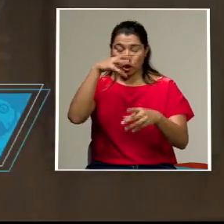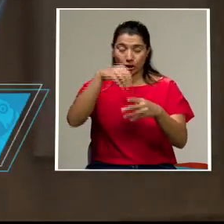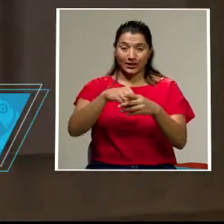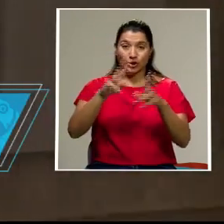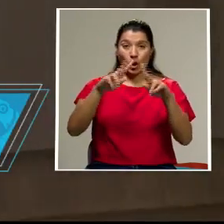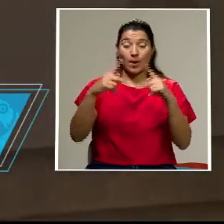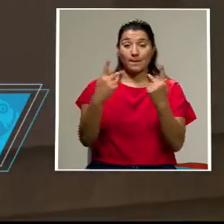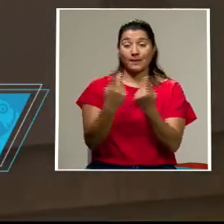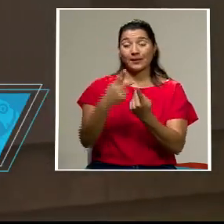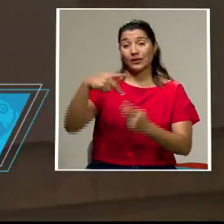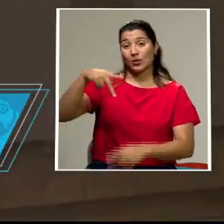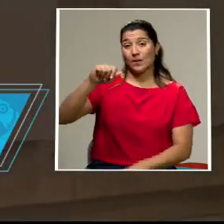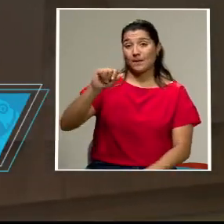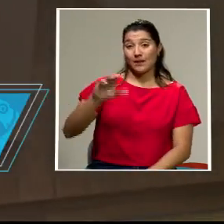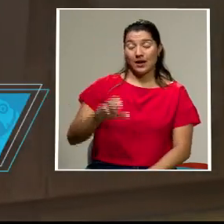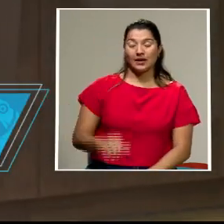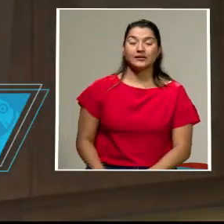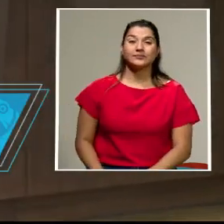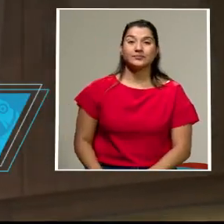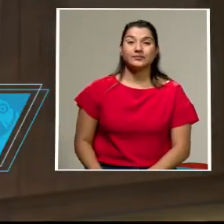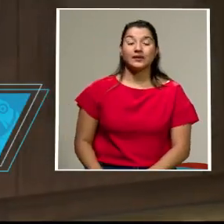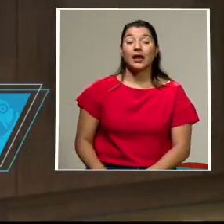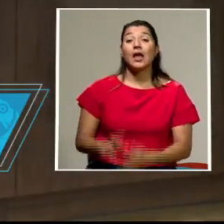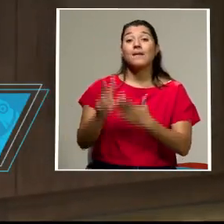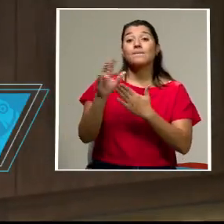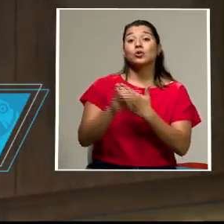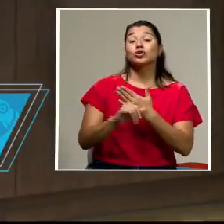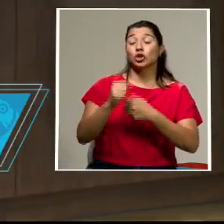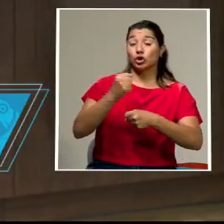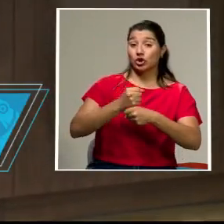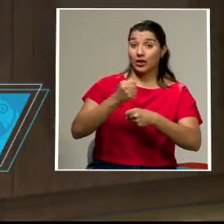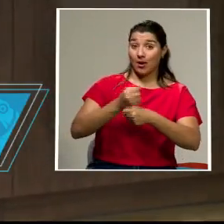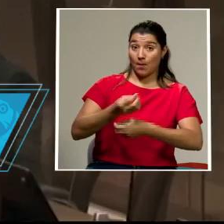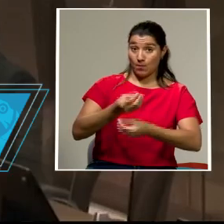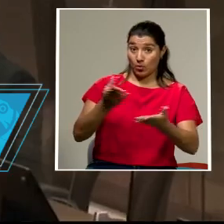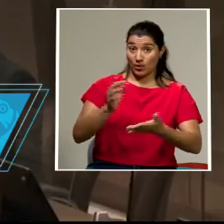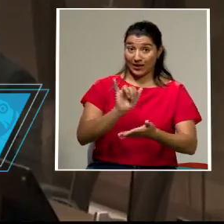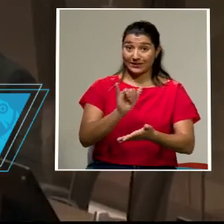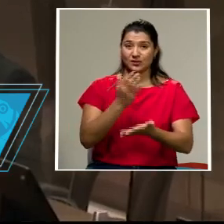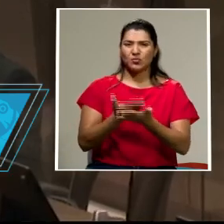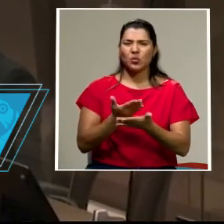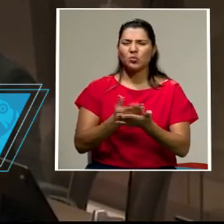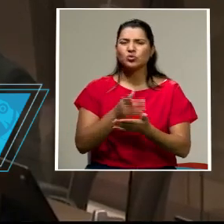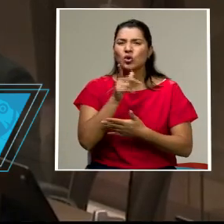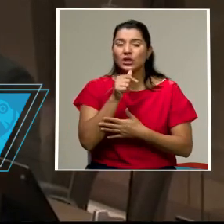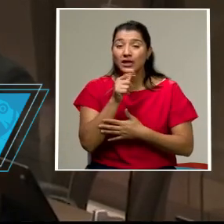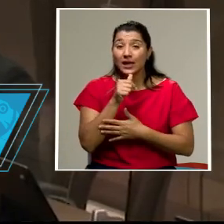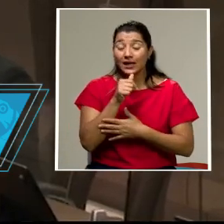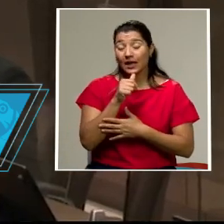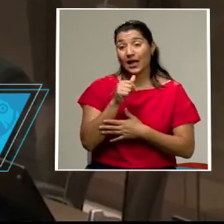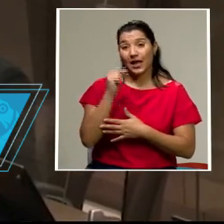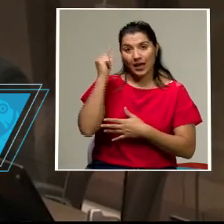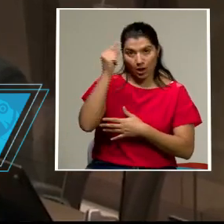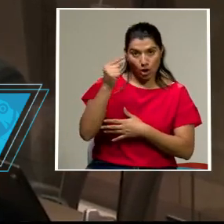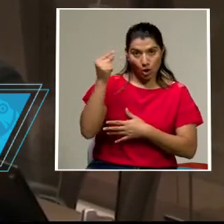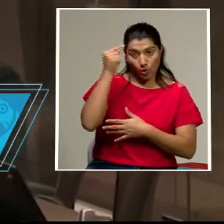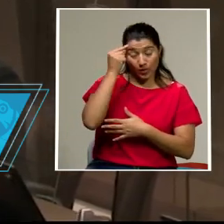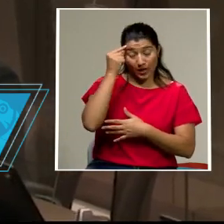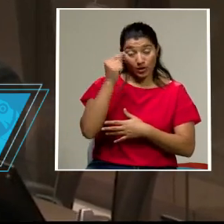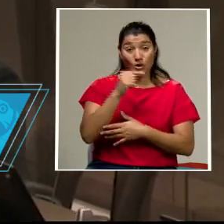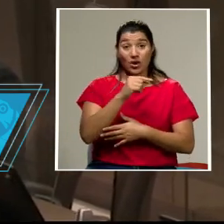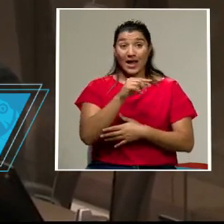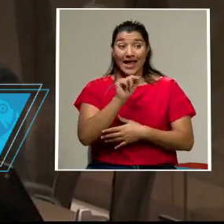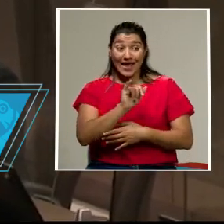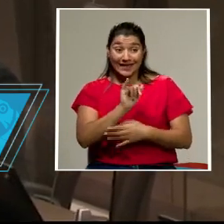el planteamiento de mociones. El texto del proyecto de empleo público es una iniciativa del Poder Ejecutivo, mismo que tiene paralizado el Congreso en